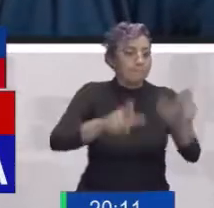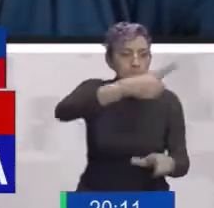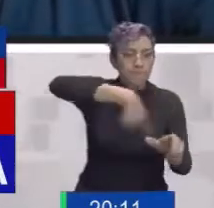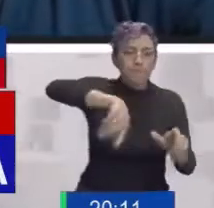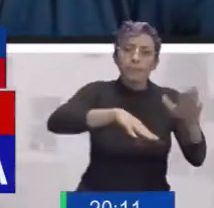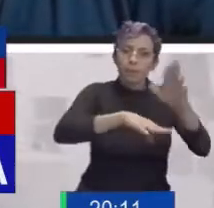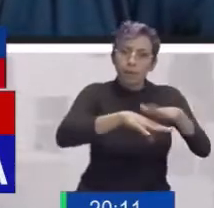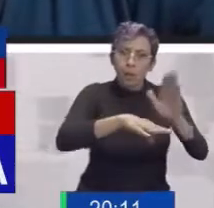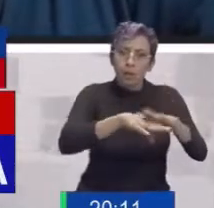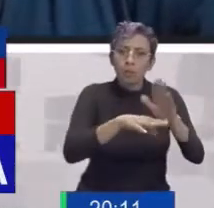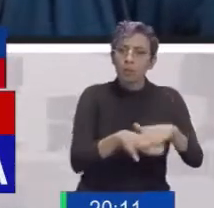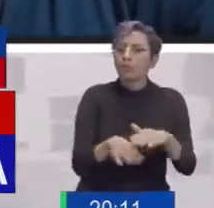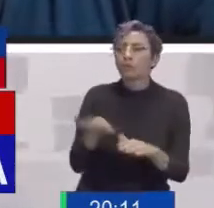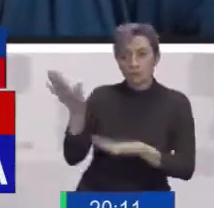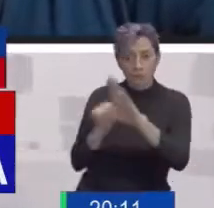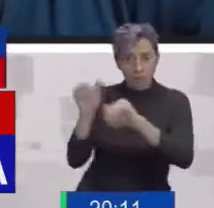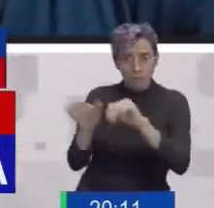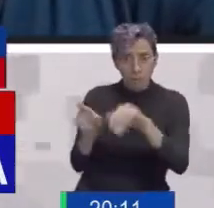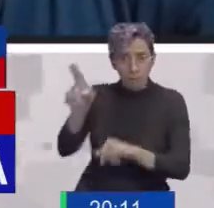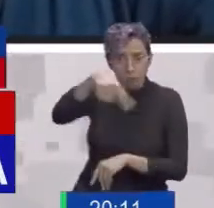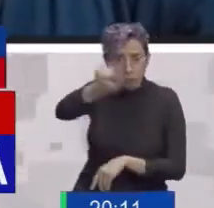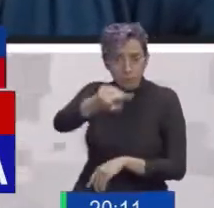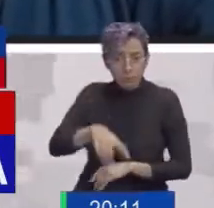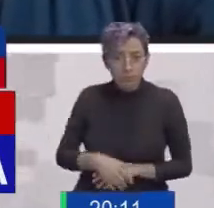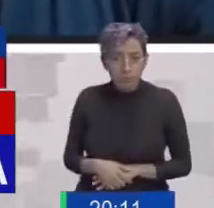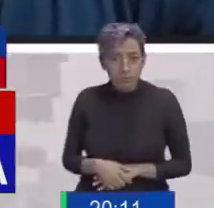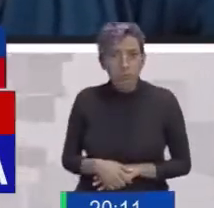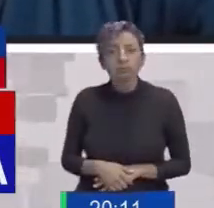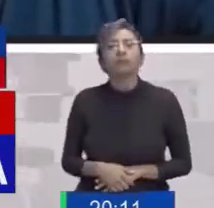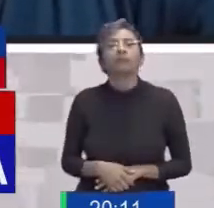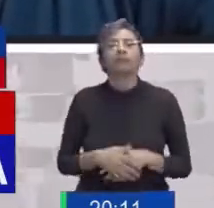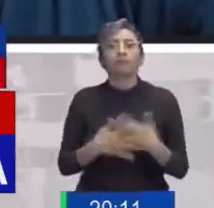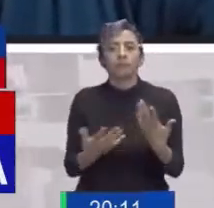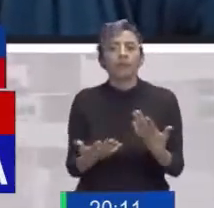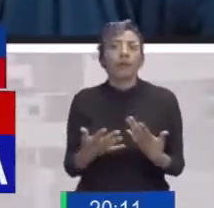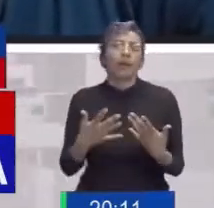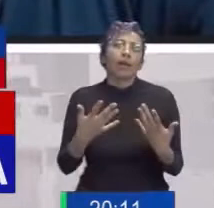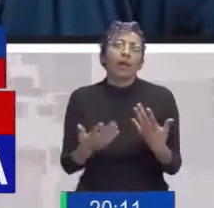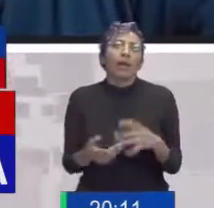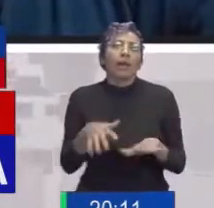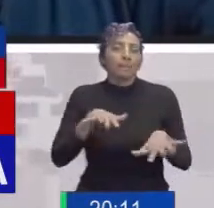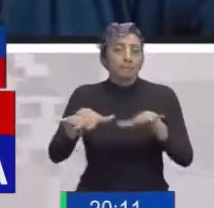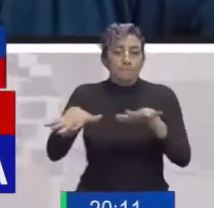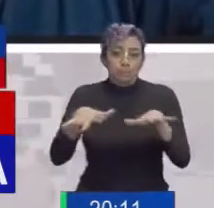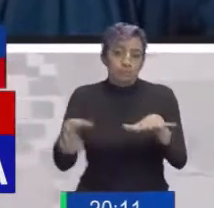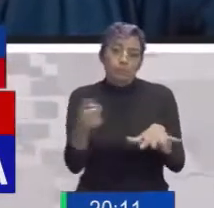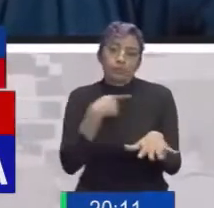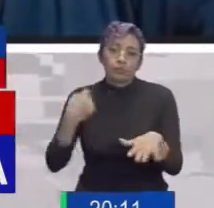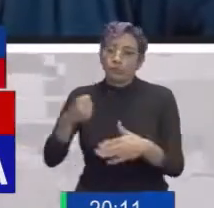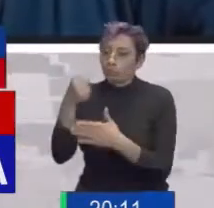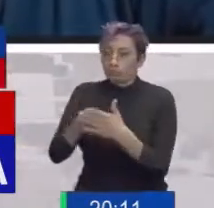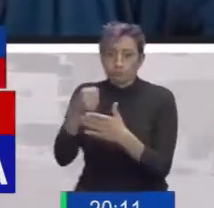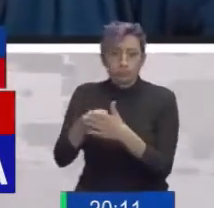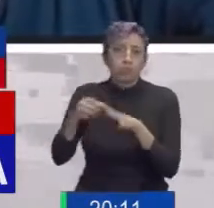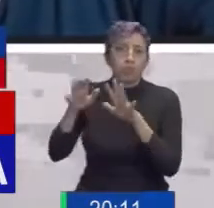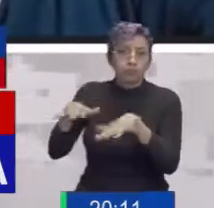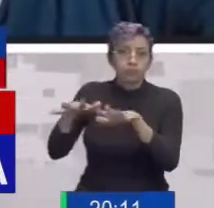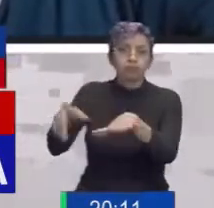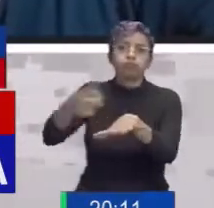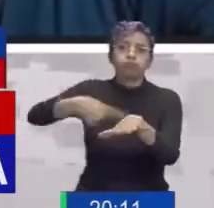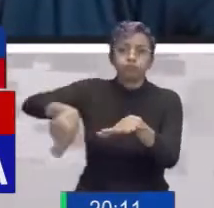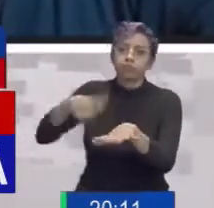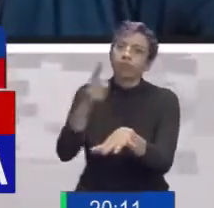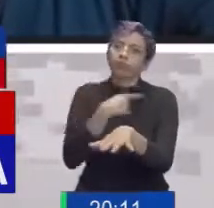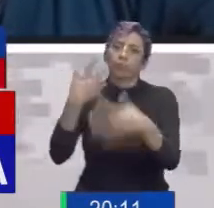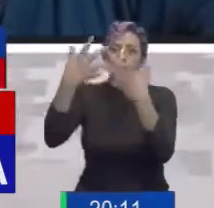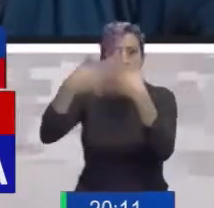La redacción de esta ley en particular la inicia Tania. Luego, los distintos proyectos se fueron presentando